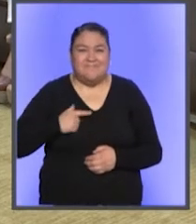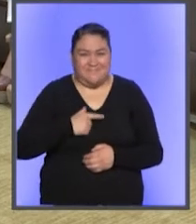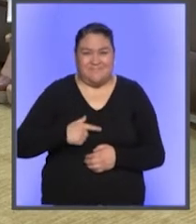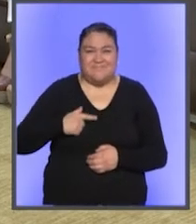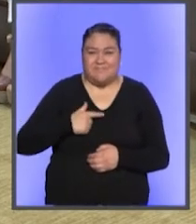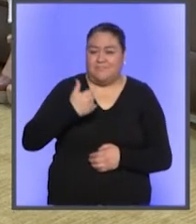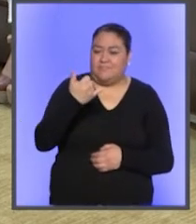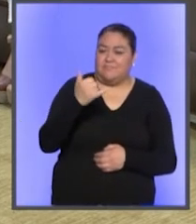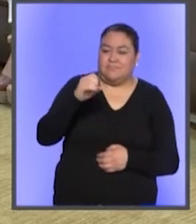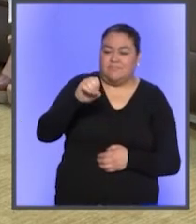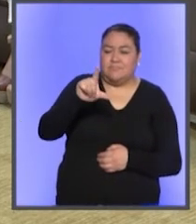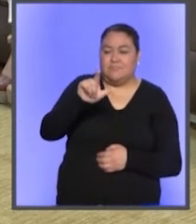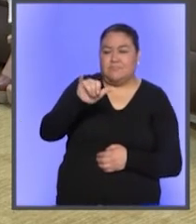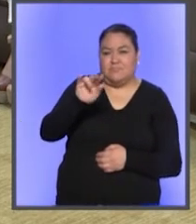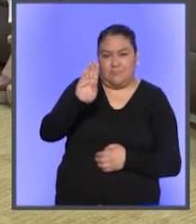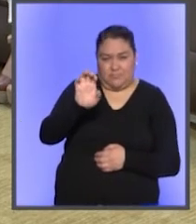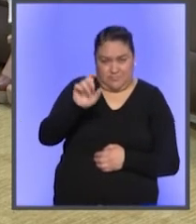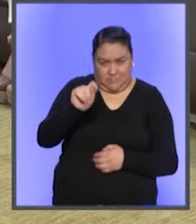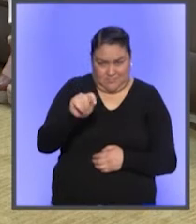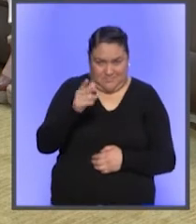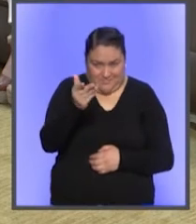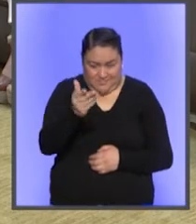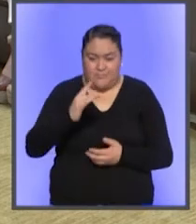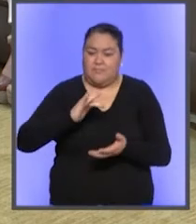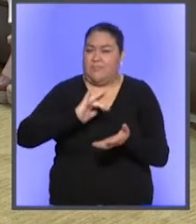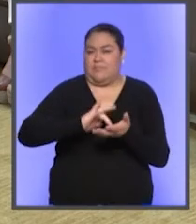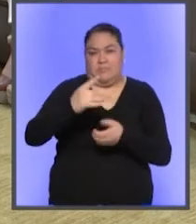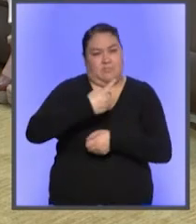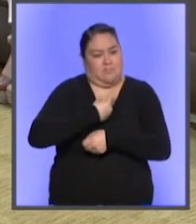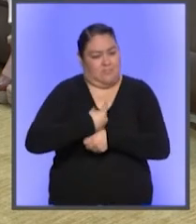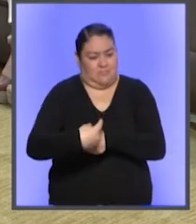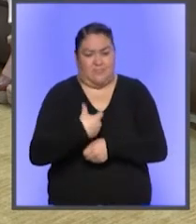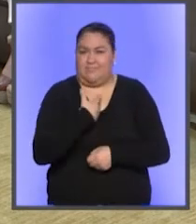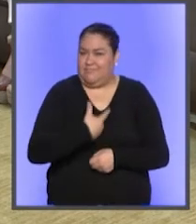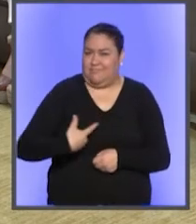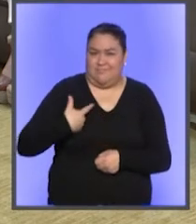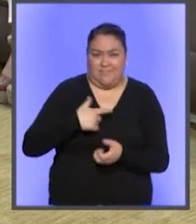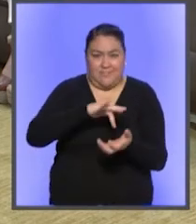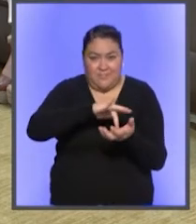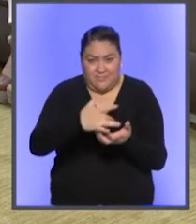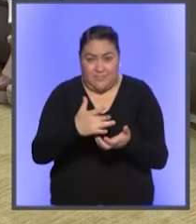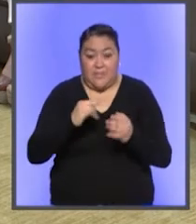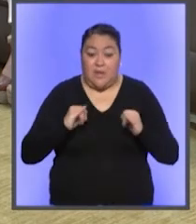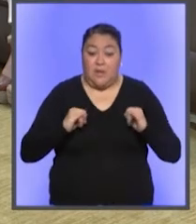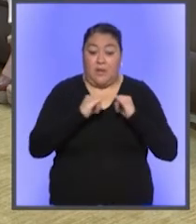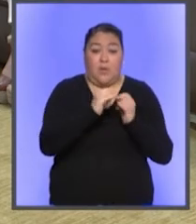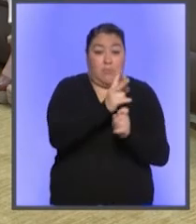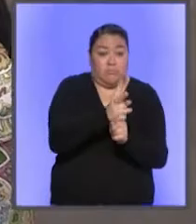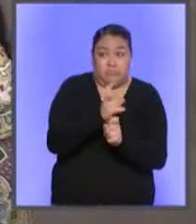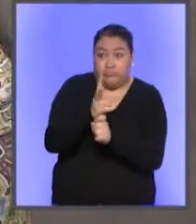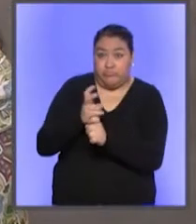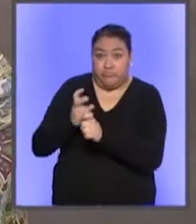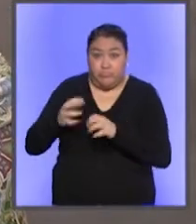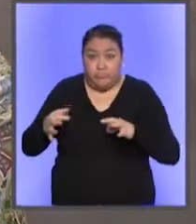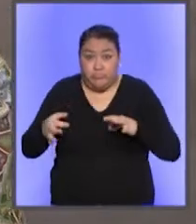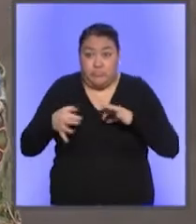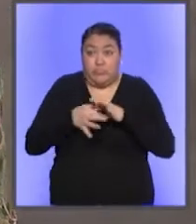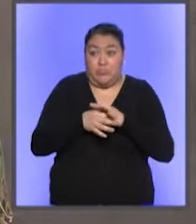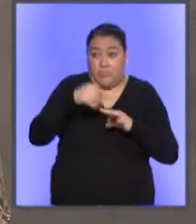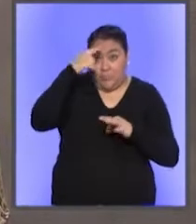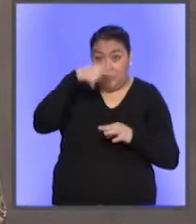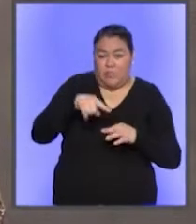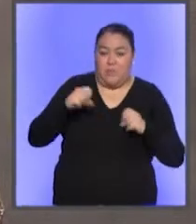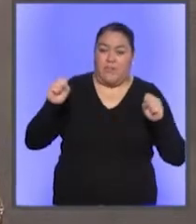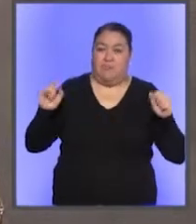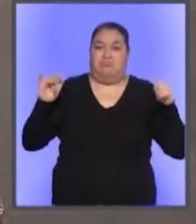doctora yolibeth Antes que nada pues agradecer la invitación de todas estas instituciones que se unieron para